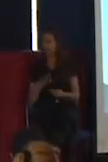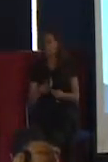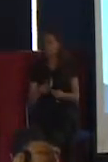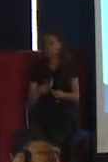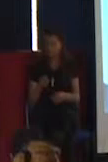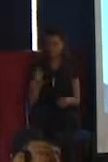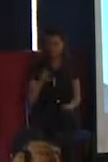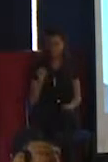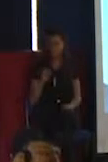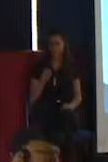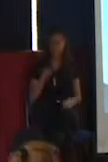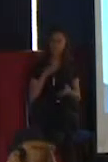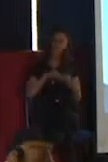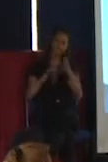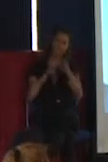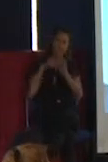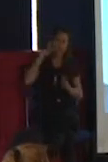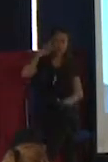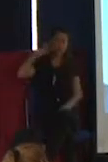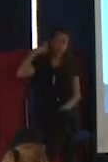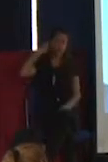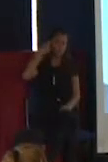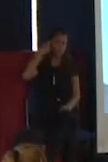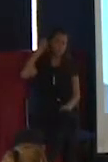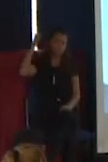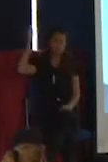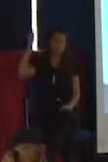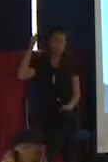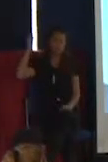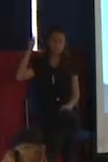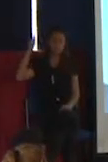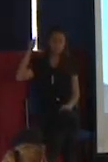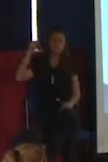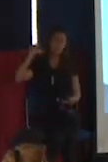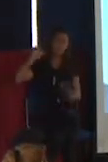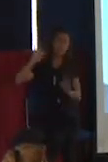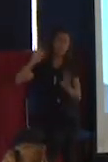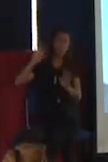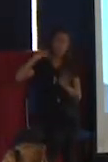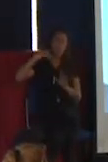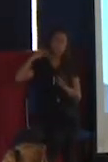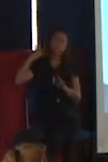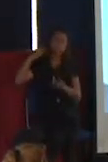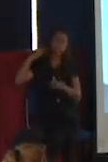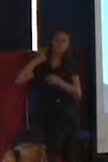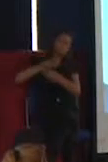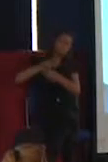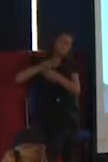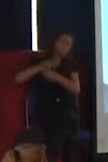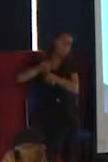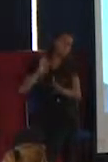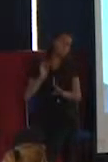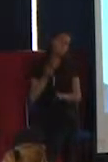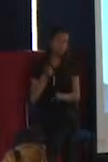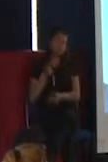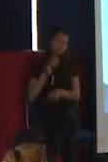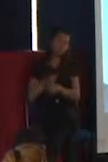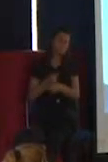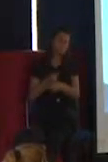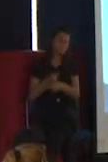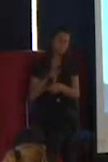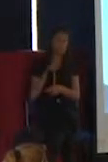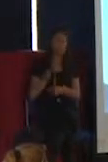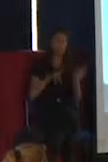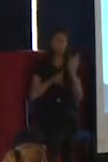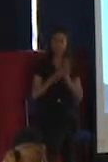Entonces, es decir que el gobierno de una u otra manera sí está cumpliendo, ¿sí?, que esta ley se promulgó el